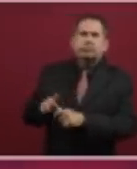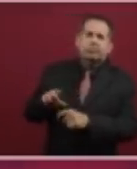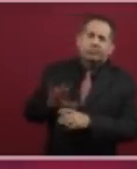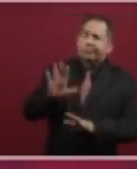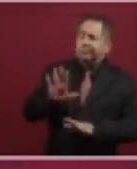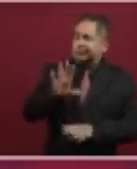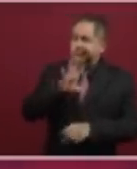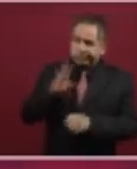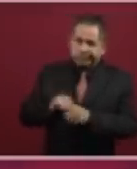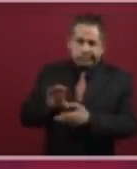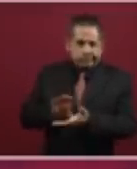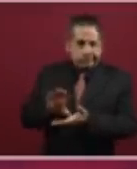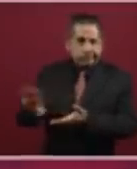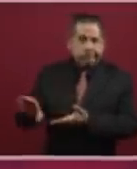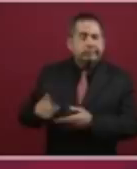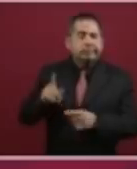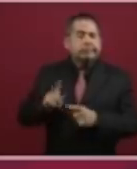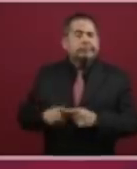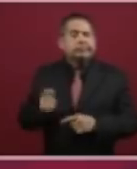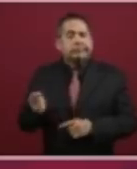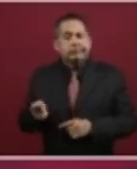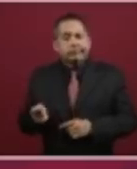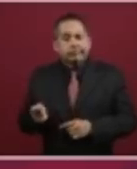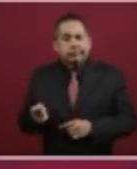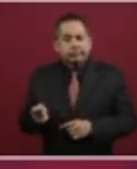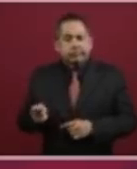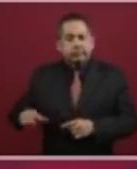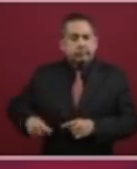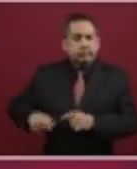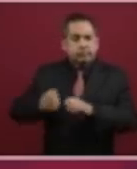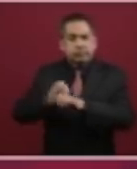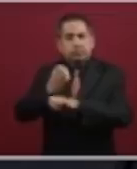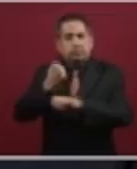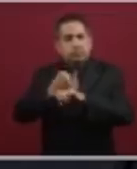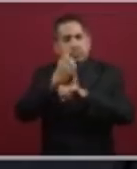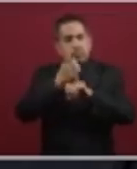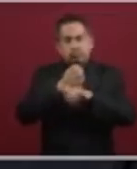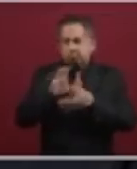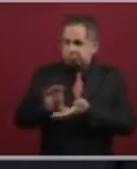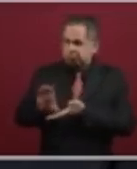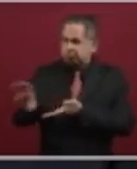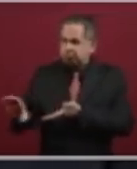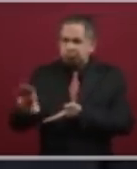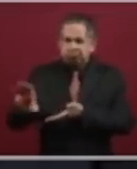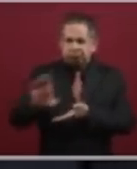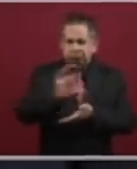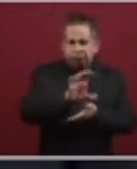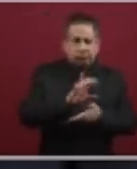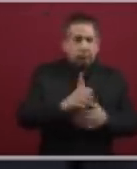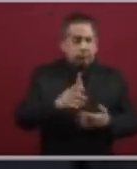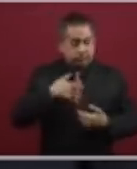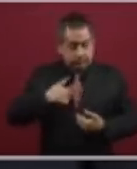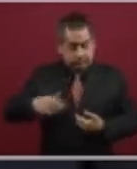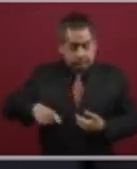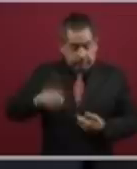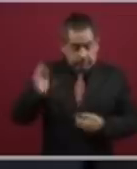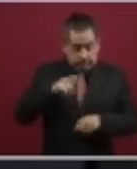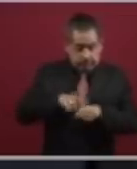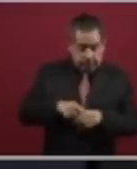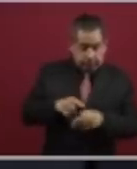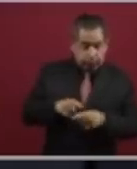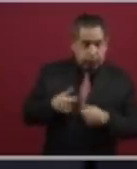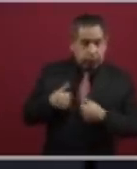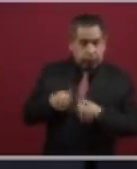su totalidad los gobiernos estatales, porque son transferencias